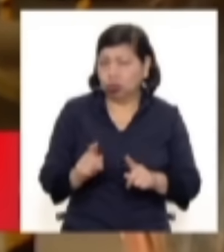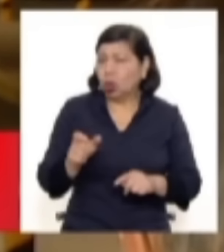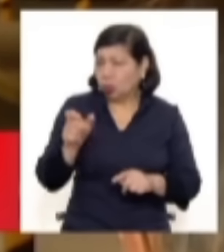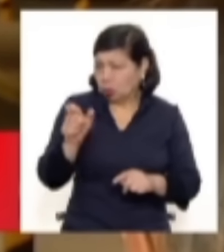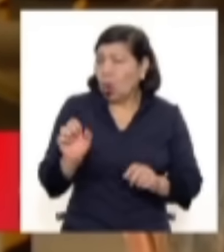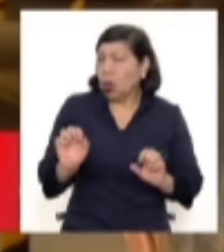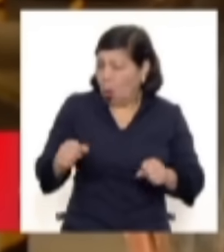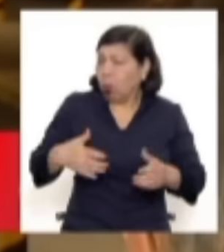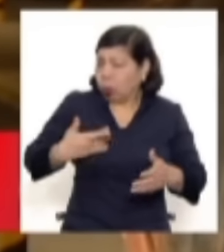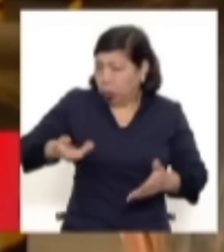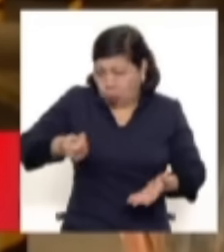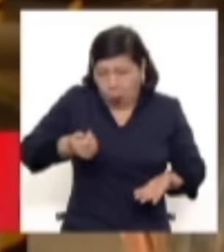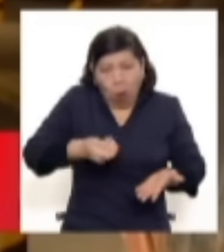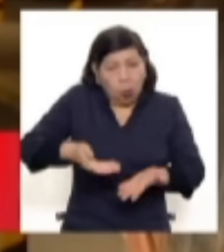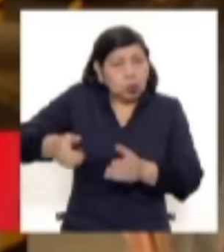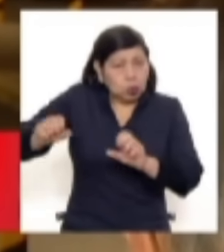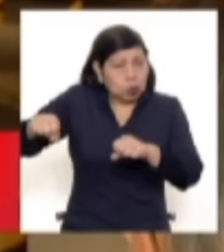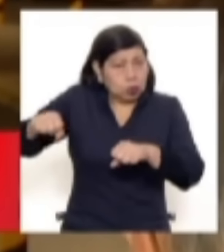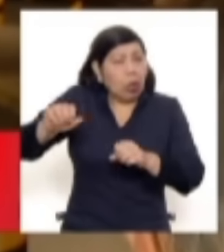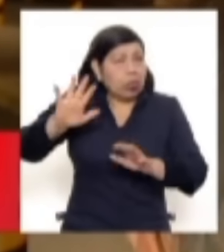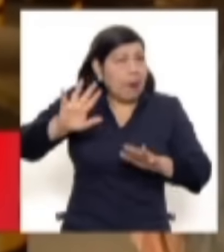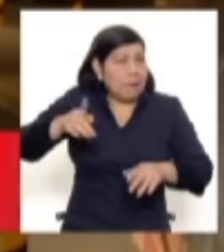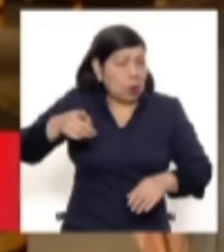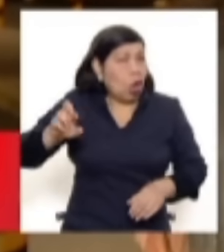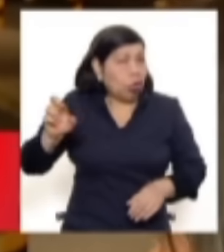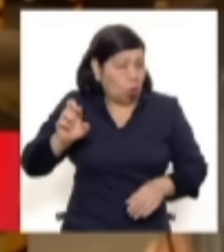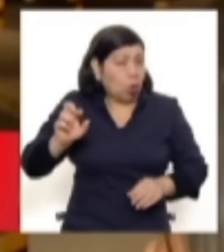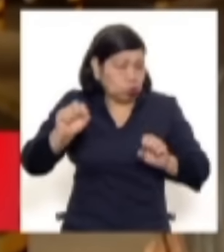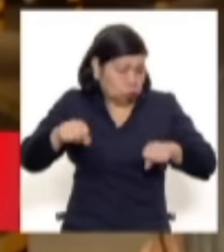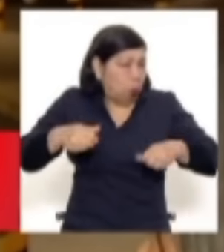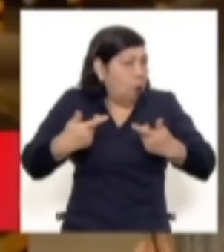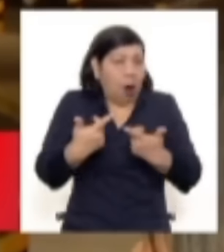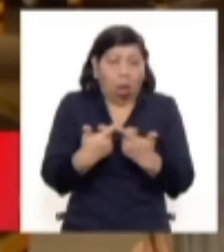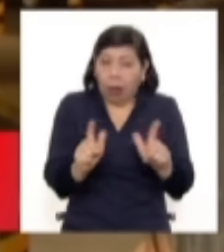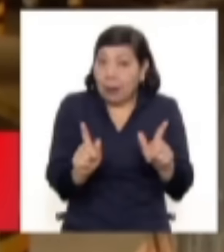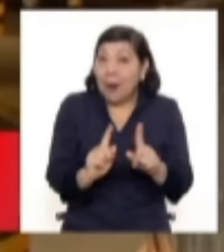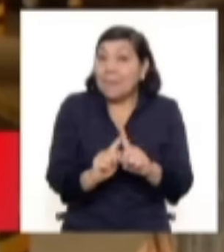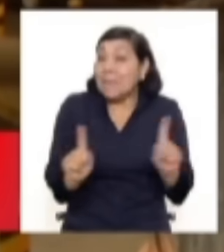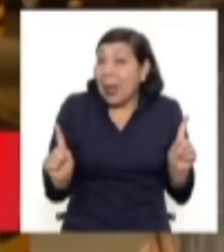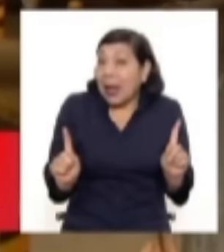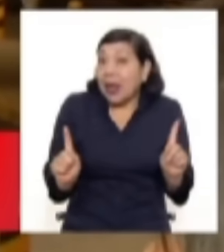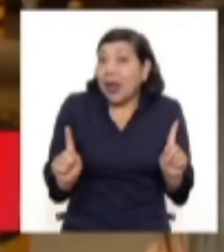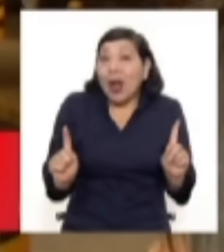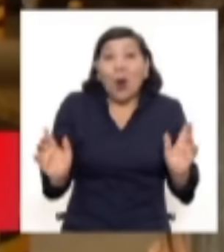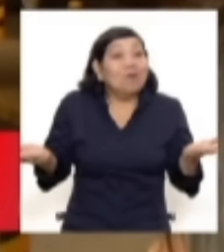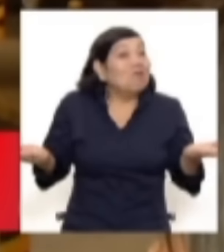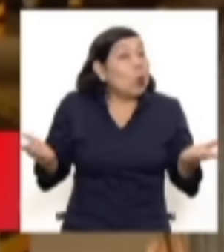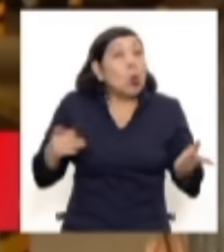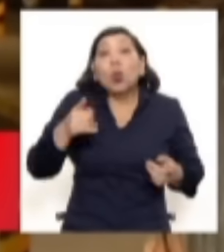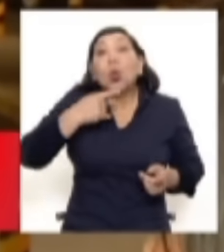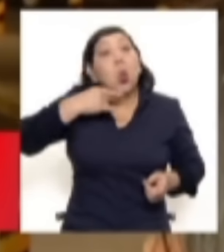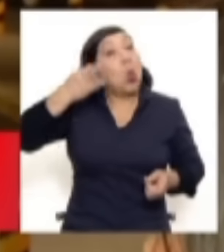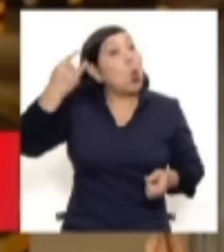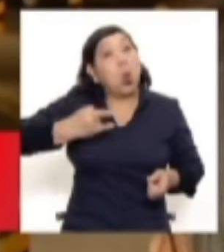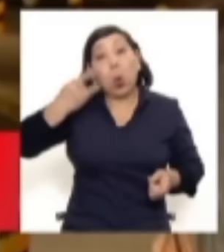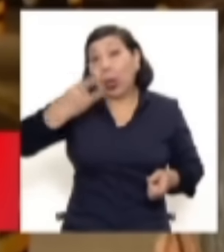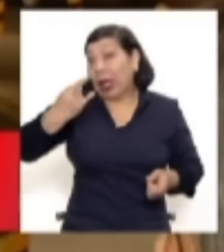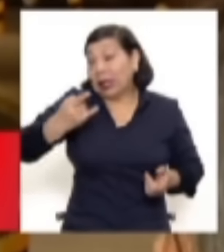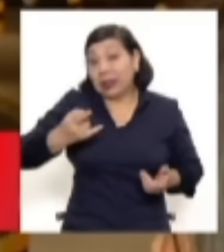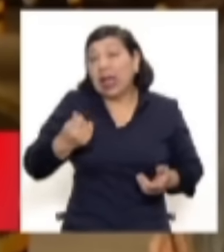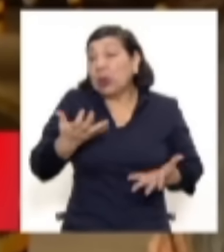un ciudadano puede transportar consigo hasta 10000 americanos si es que por cualquier urgencia o